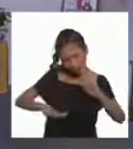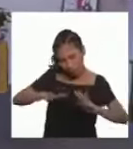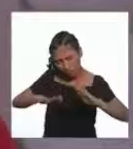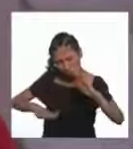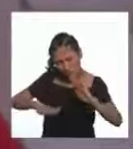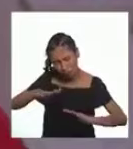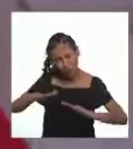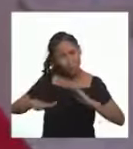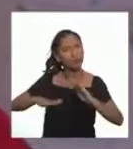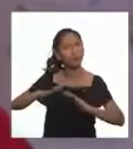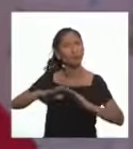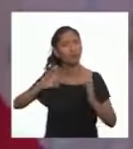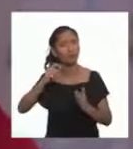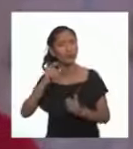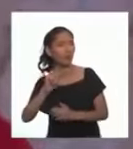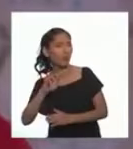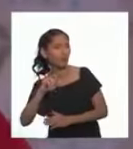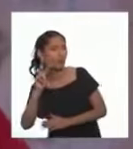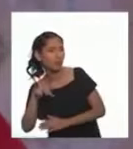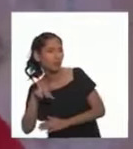Calcetín. Calcetín. Ay.